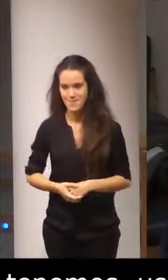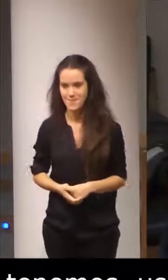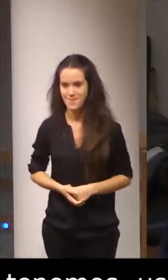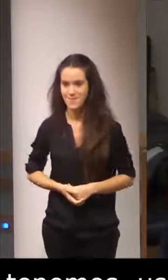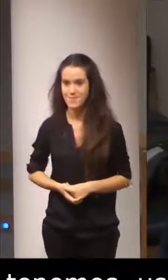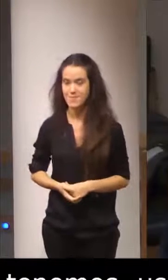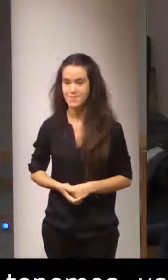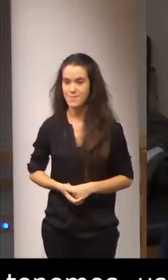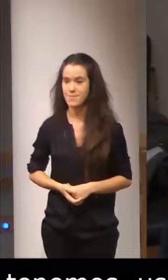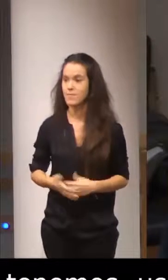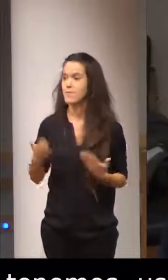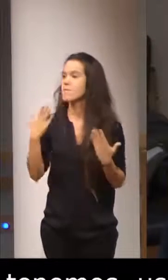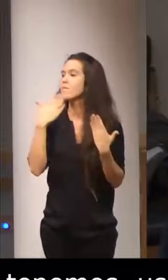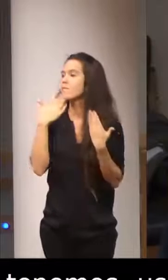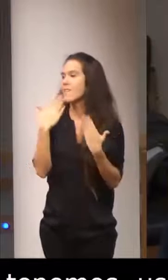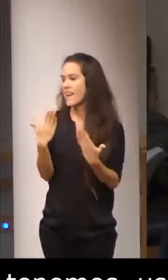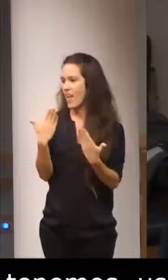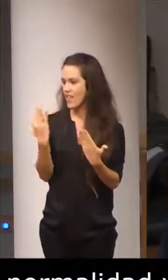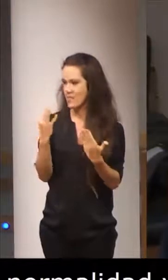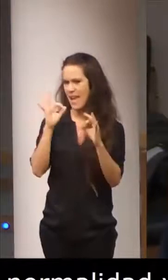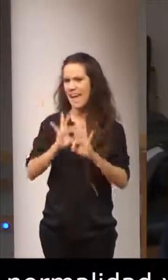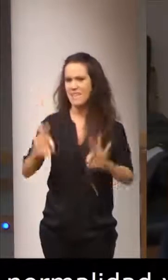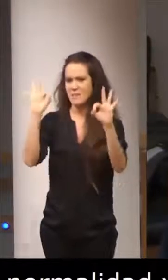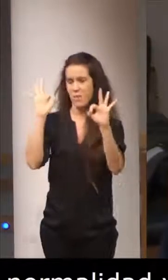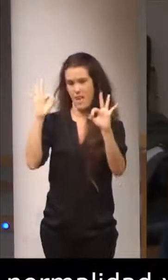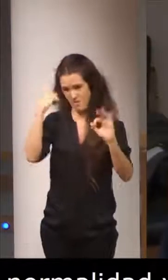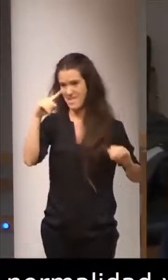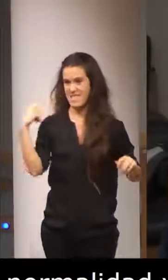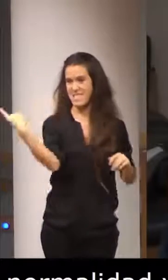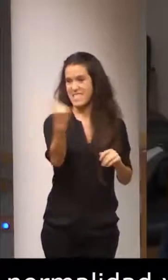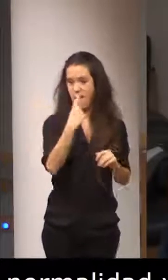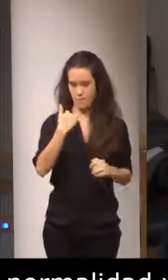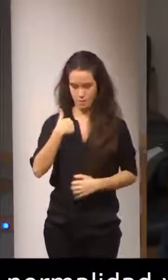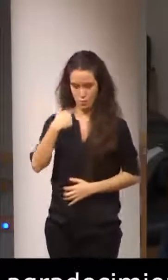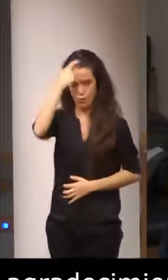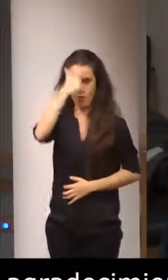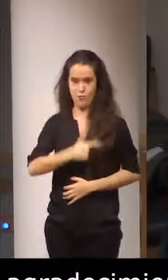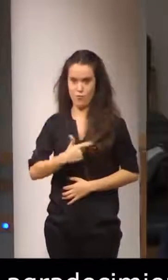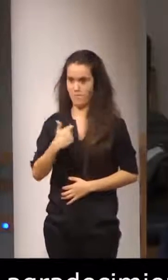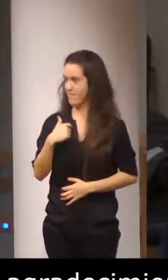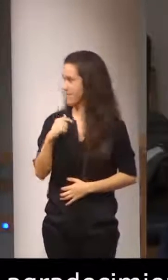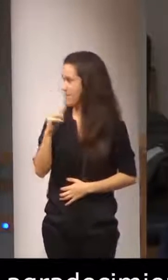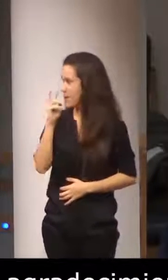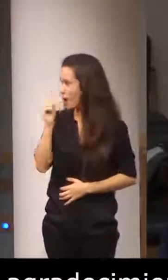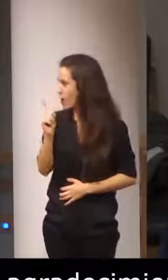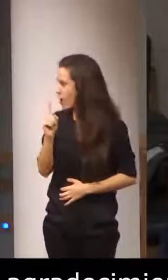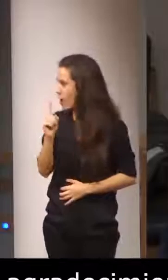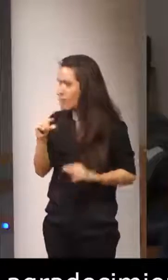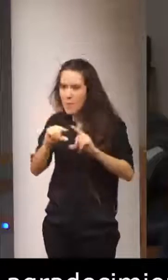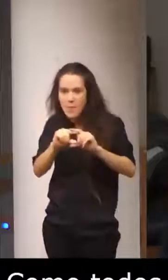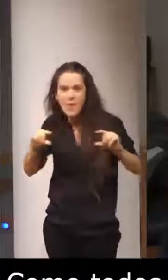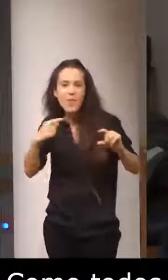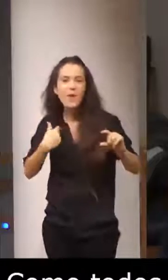el agradecimiento tiene que ser especial porque como todos sabéis yo estoy aquí esto que no se ve que está muy pequeño que pone por suplencia